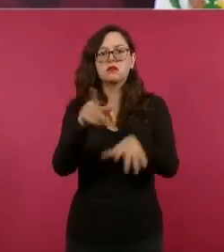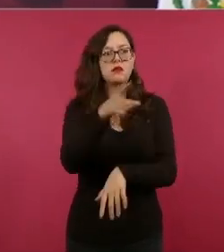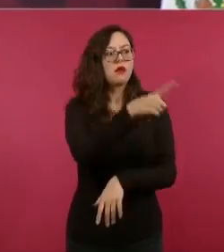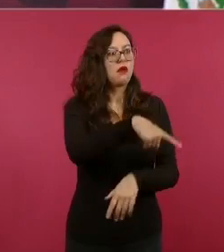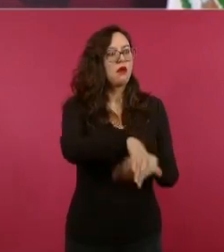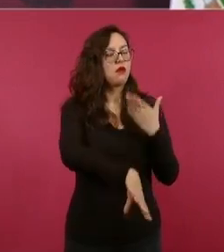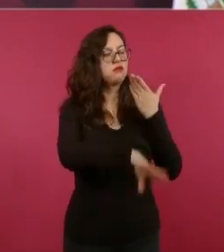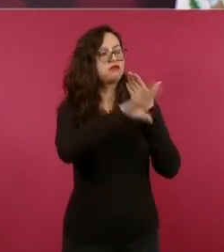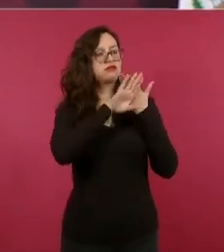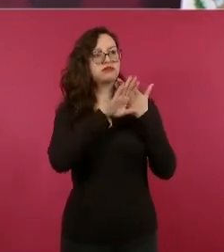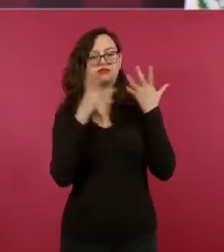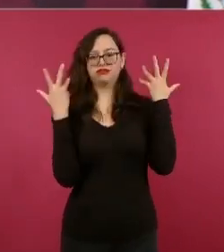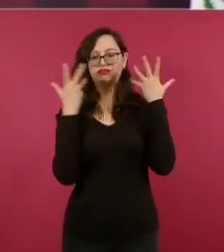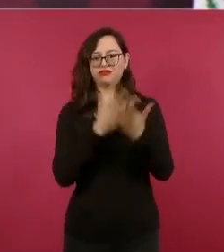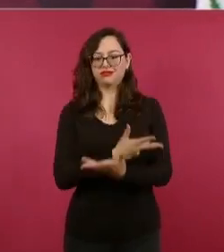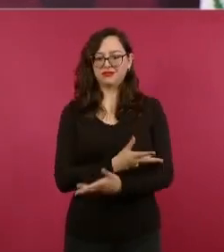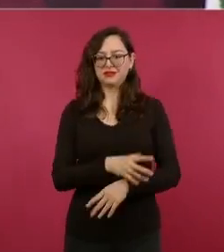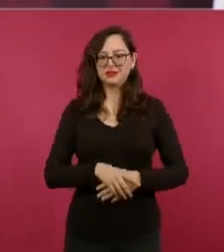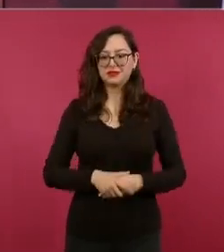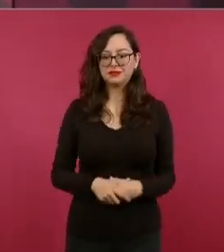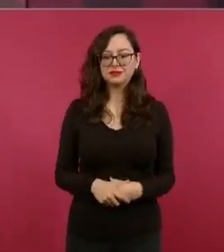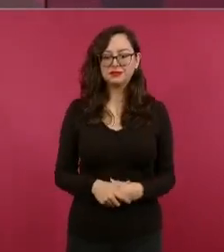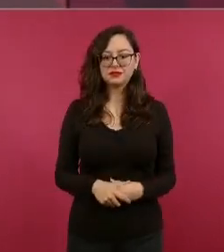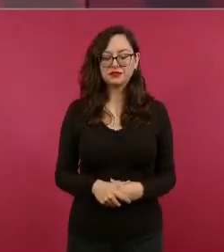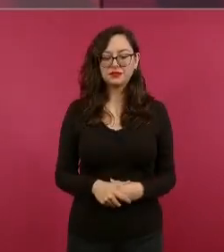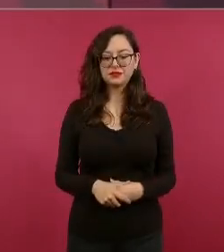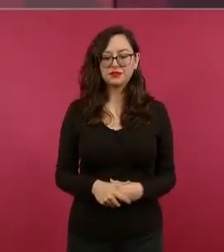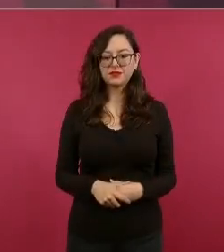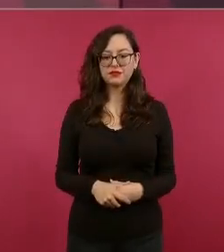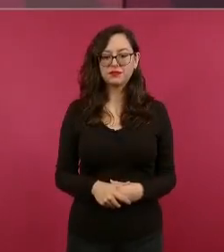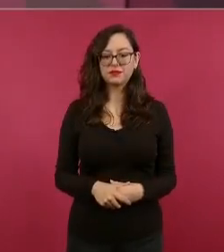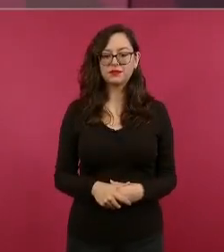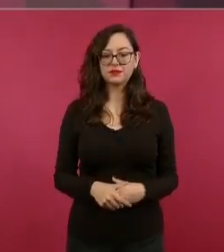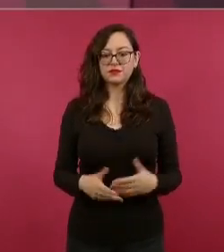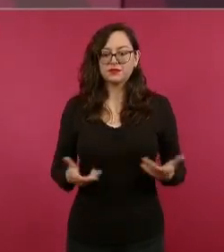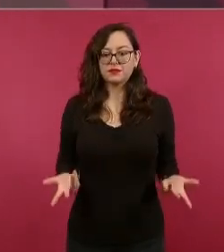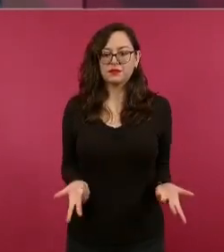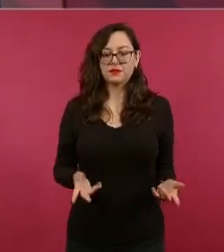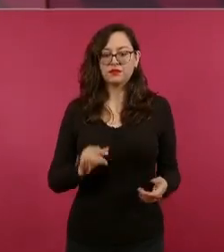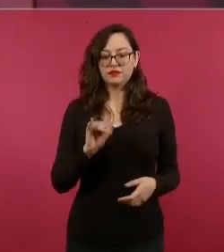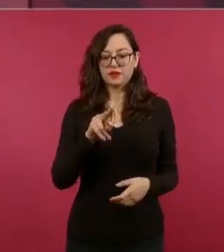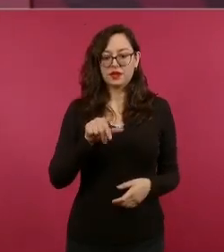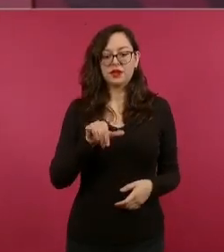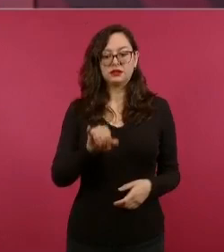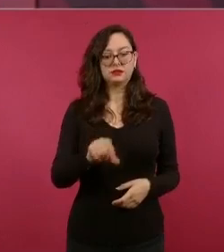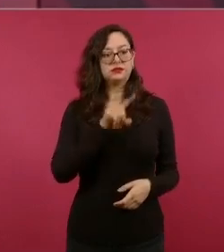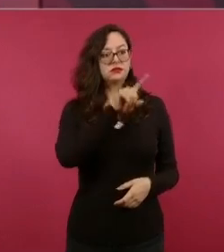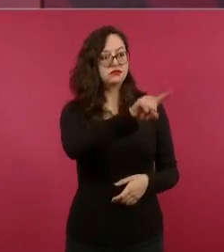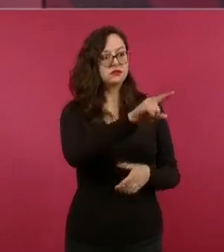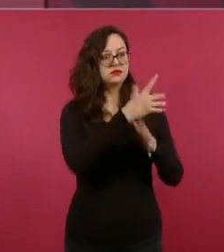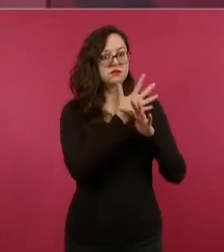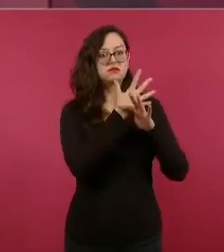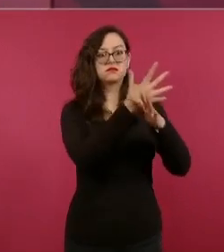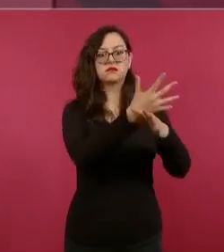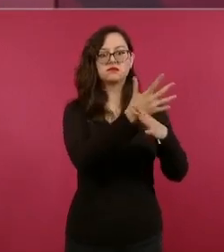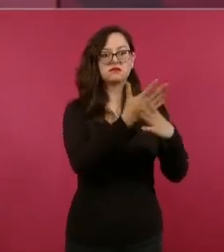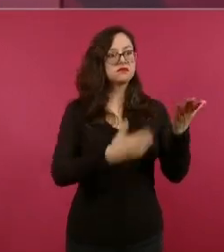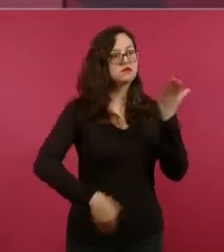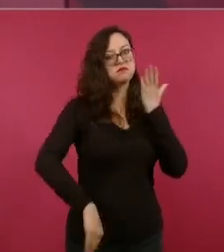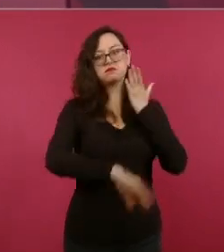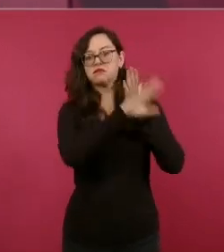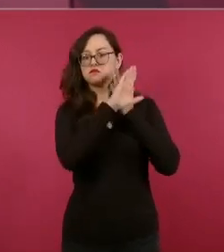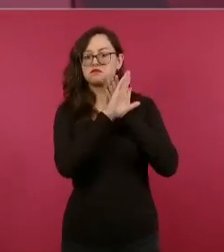Pero quien lo sostiene es el Instituto de la Transparencia.